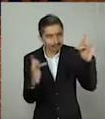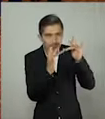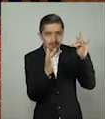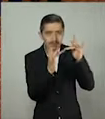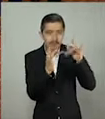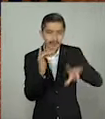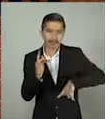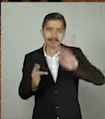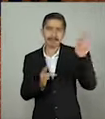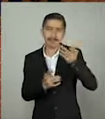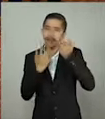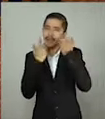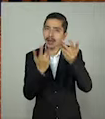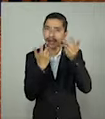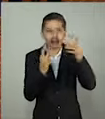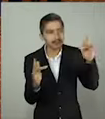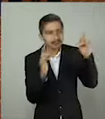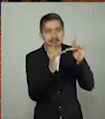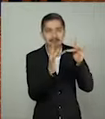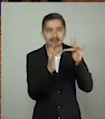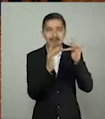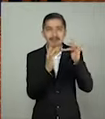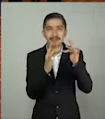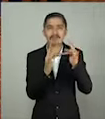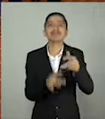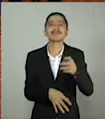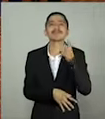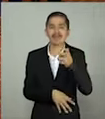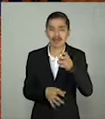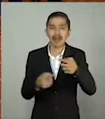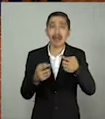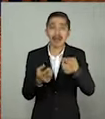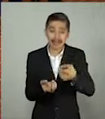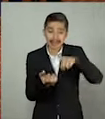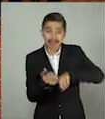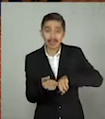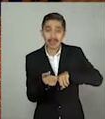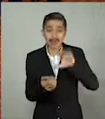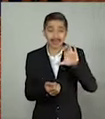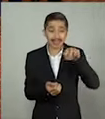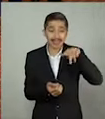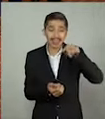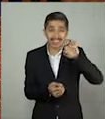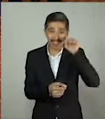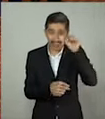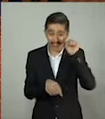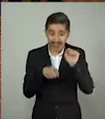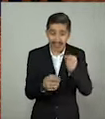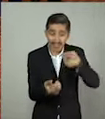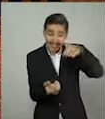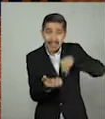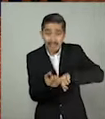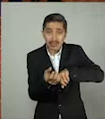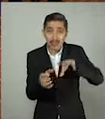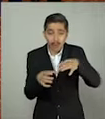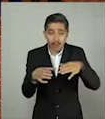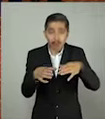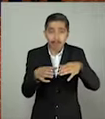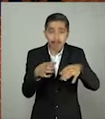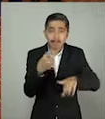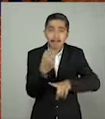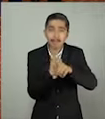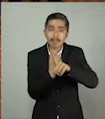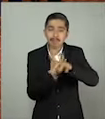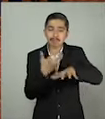de la República. En pocas palabras, tuvieron desencuentros al interior de la coordinadora, al interior de la CENTE, es